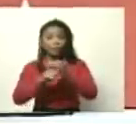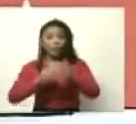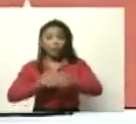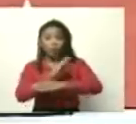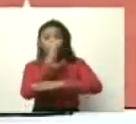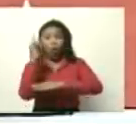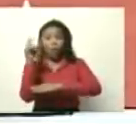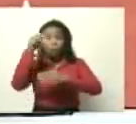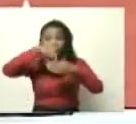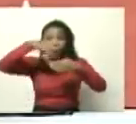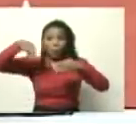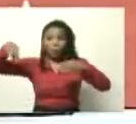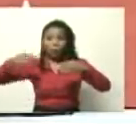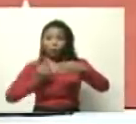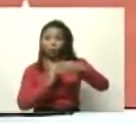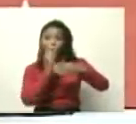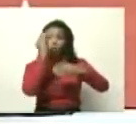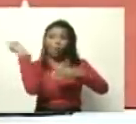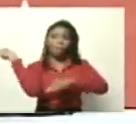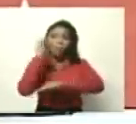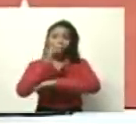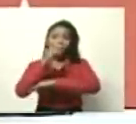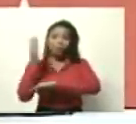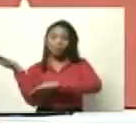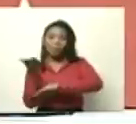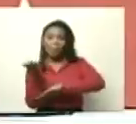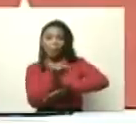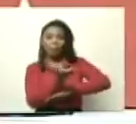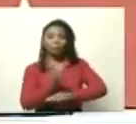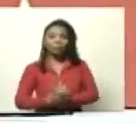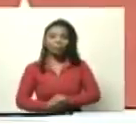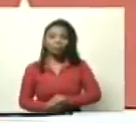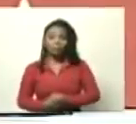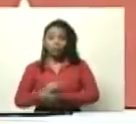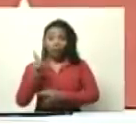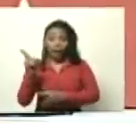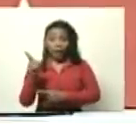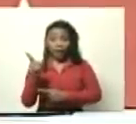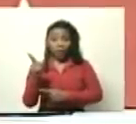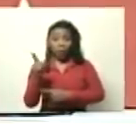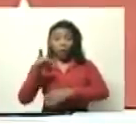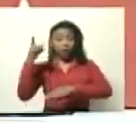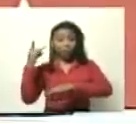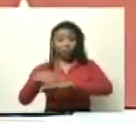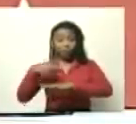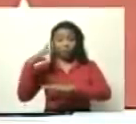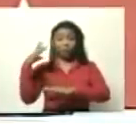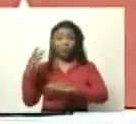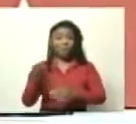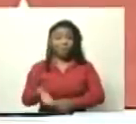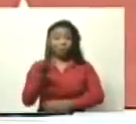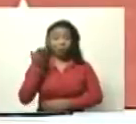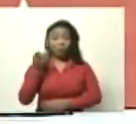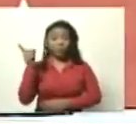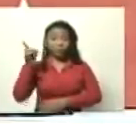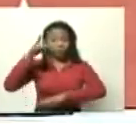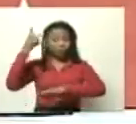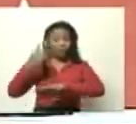que sembraron, que derribaron, perdón? Es un delito ambiental muy grave, muy